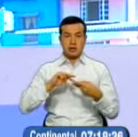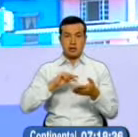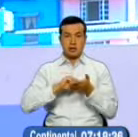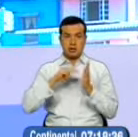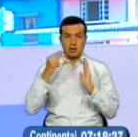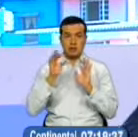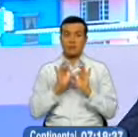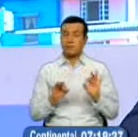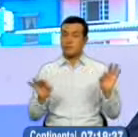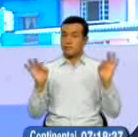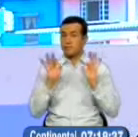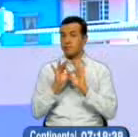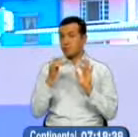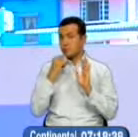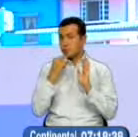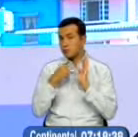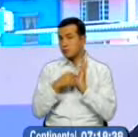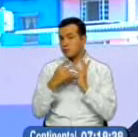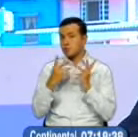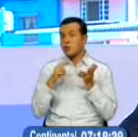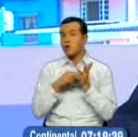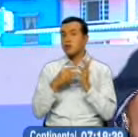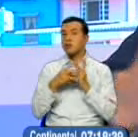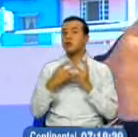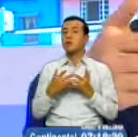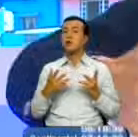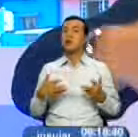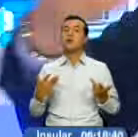es fundamental. Es decir, no solo se trata de generar